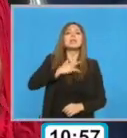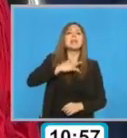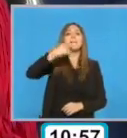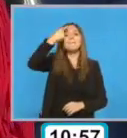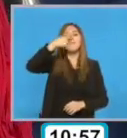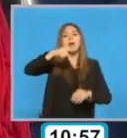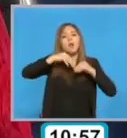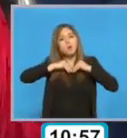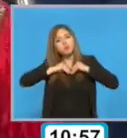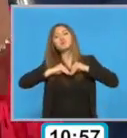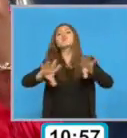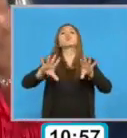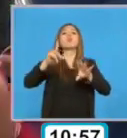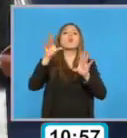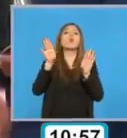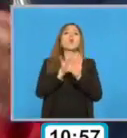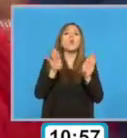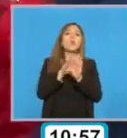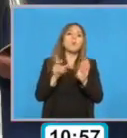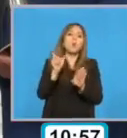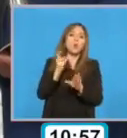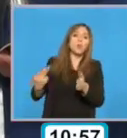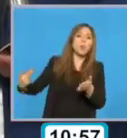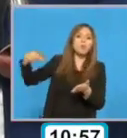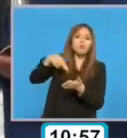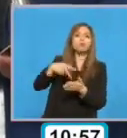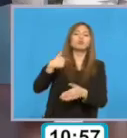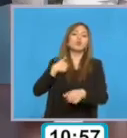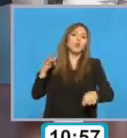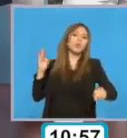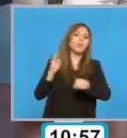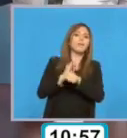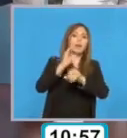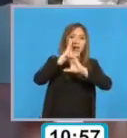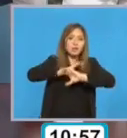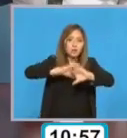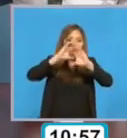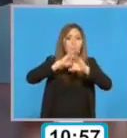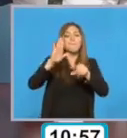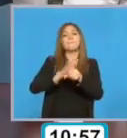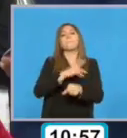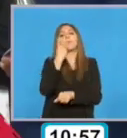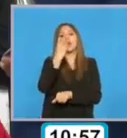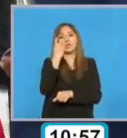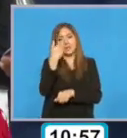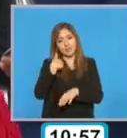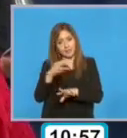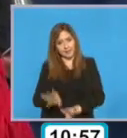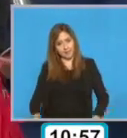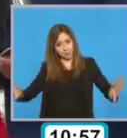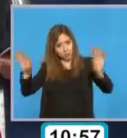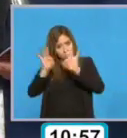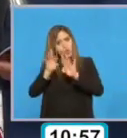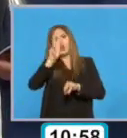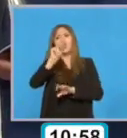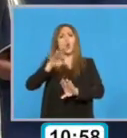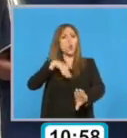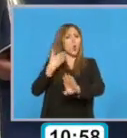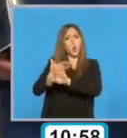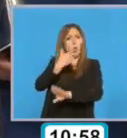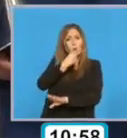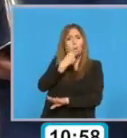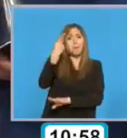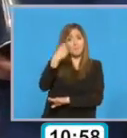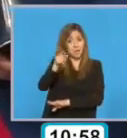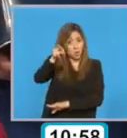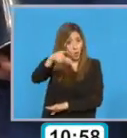poder sentirla en el escenario y defenderla. Y por eso para mí eso es muy importante. Obviamente no estoy contra los hombres, pero si me hacen